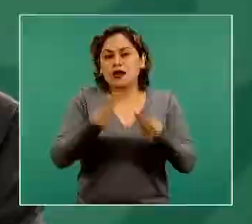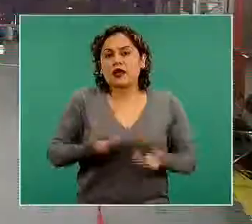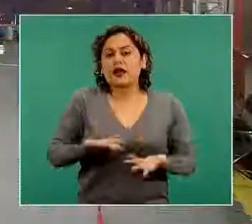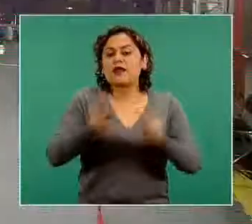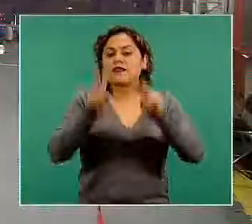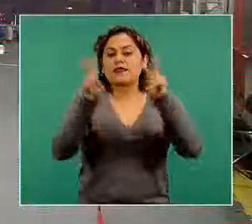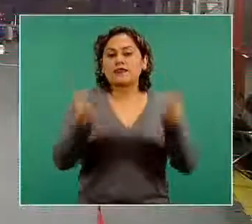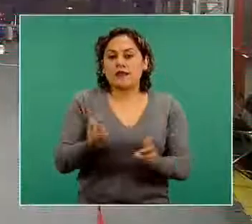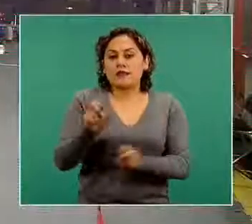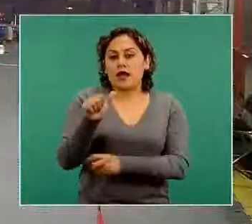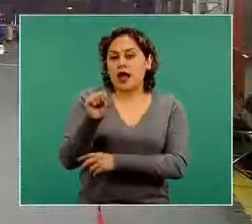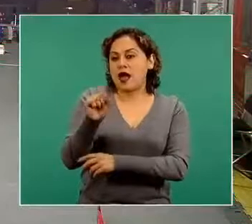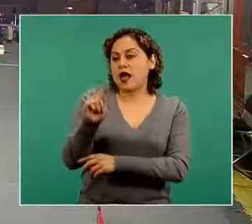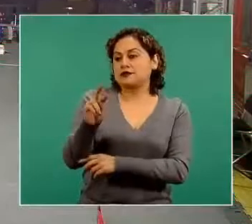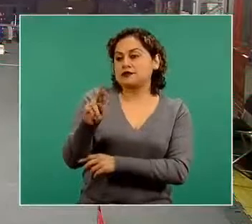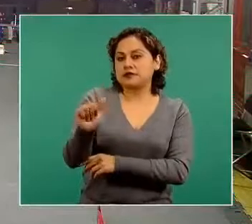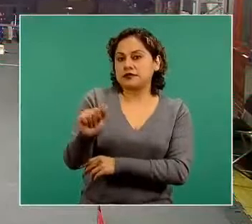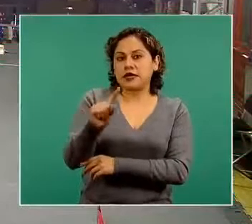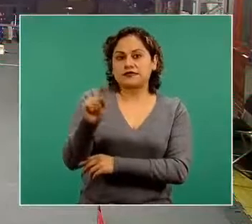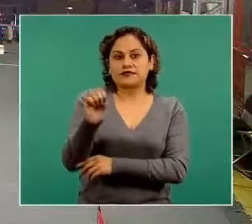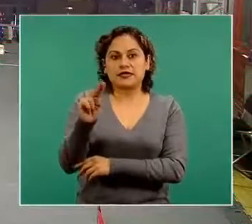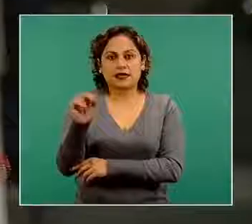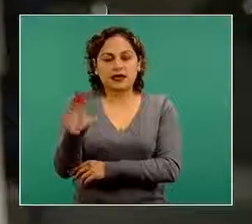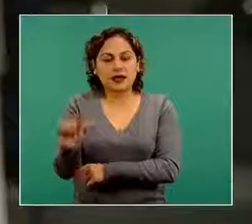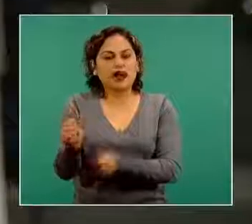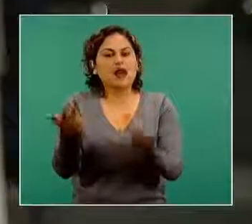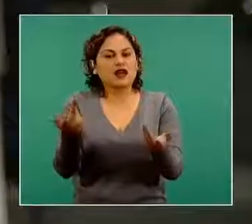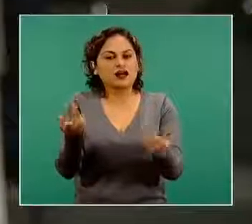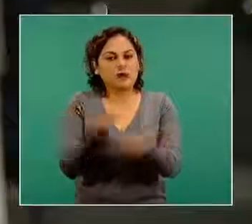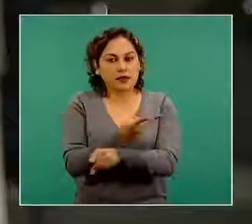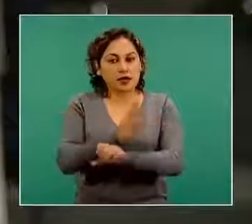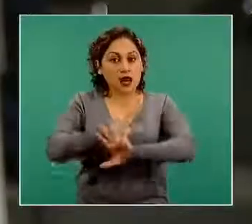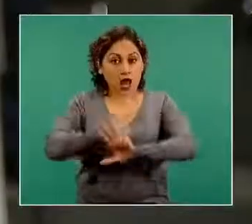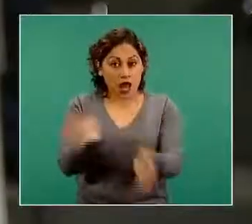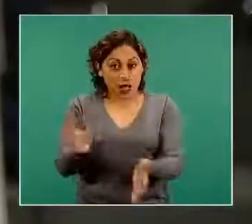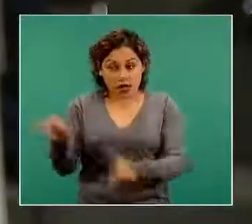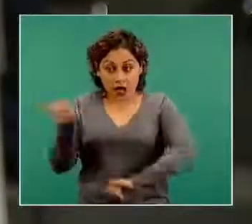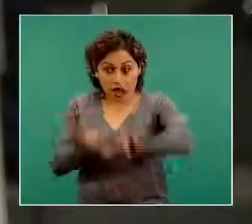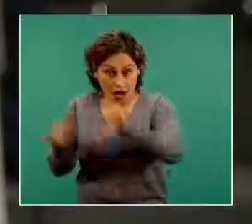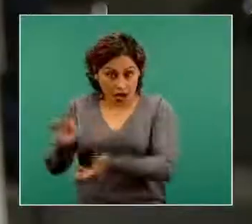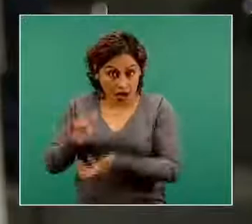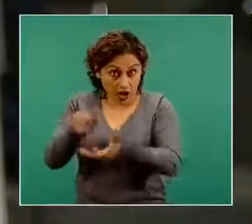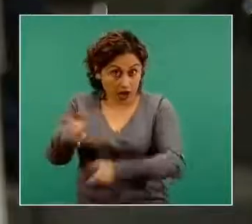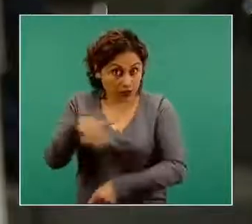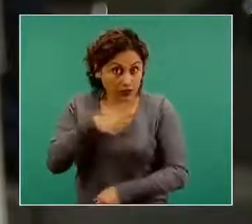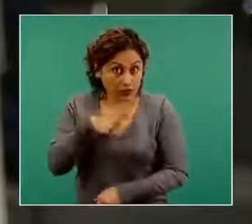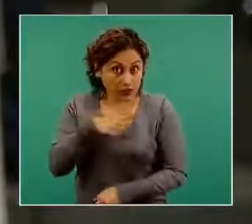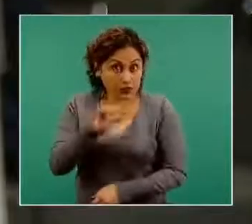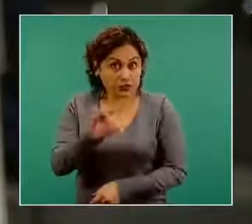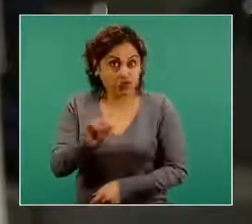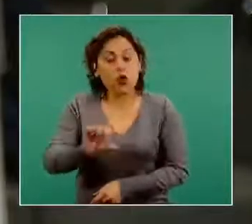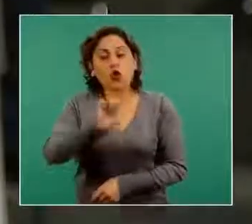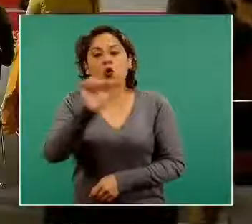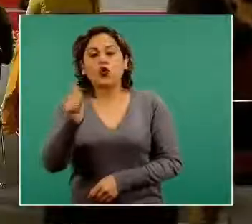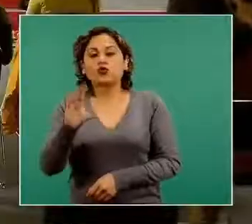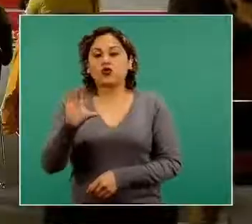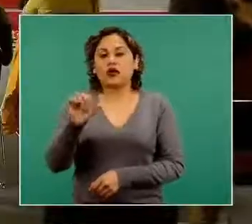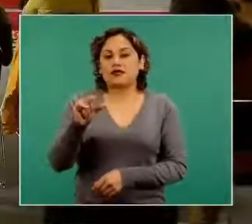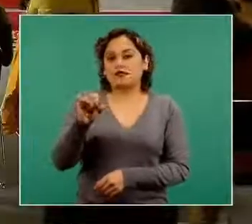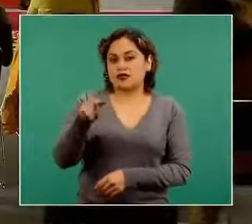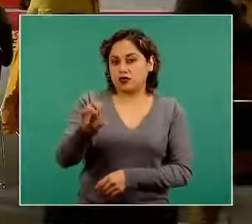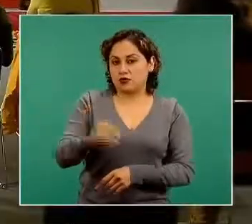llegó el líquido, el producto. Les comparto con mucho gusto. Y lo de CanSino. Con mucho